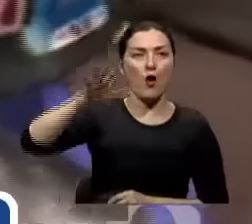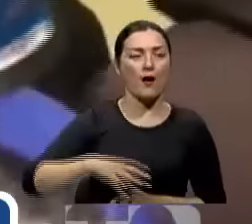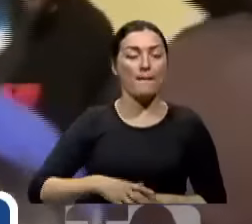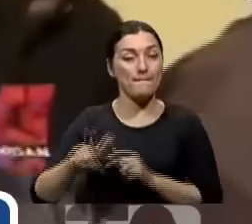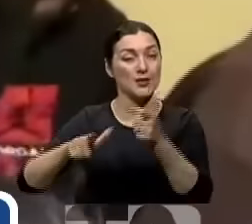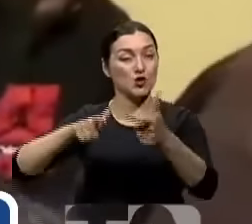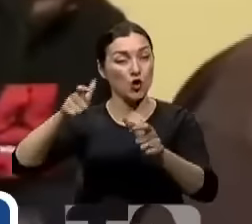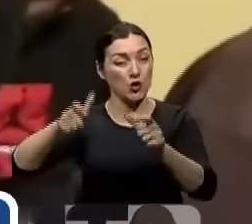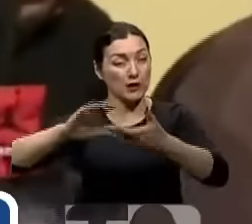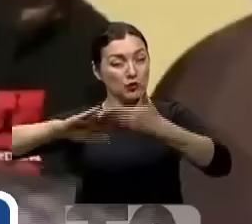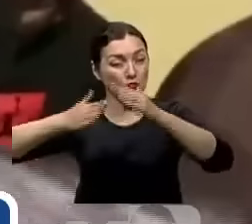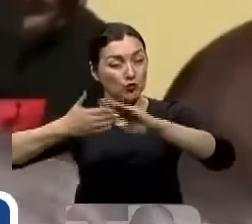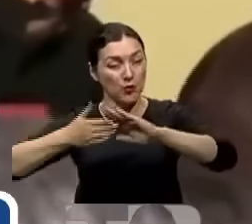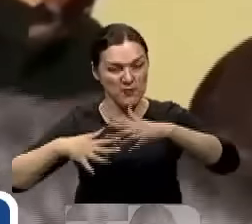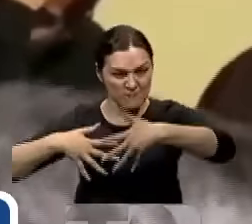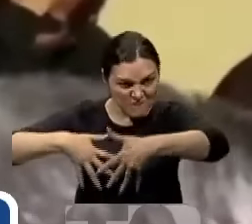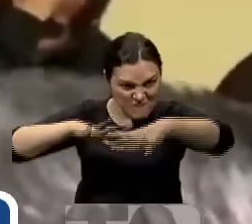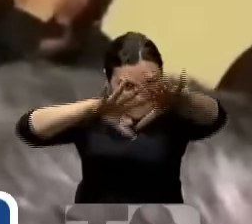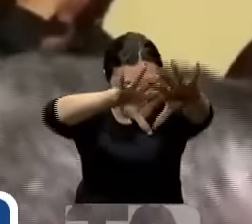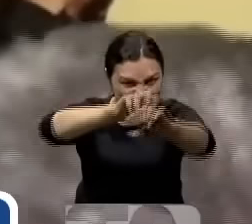propia.